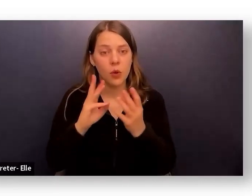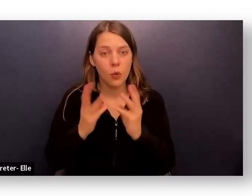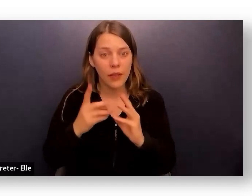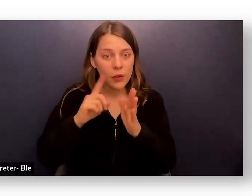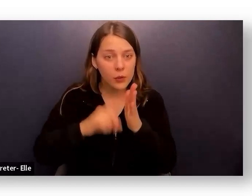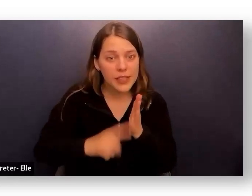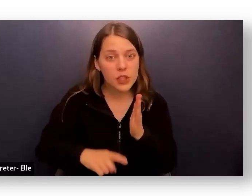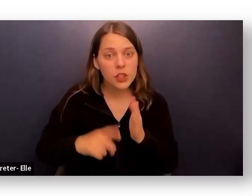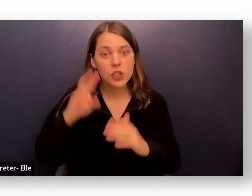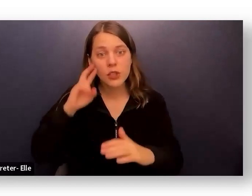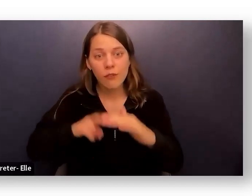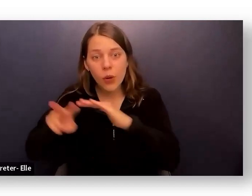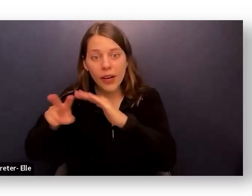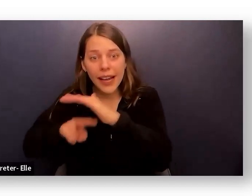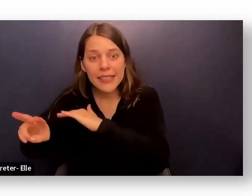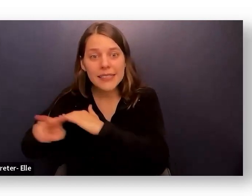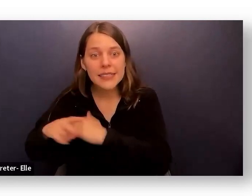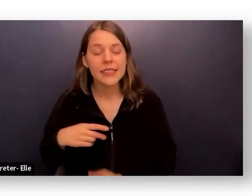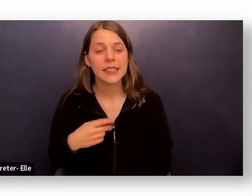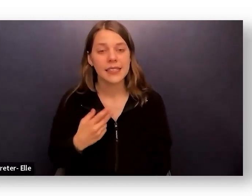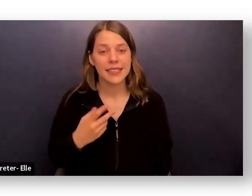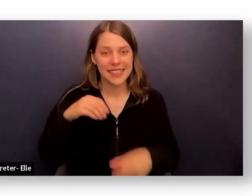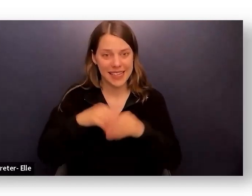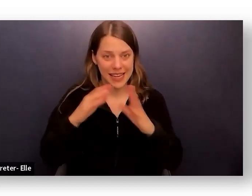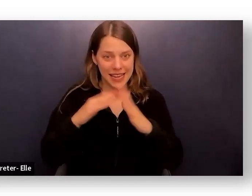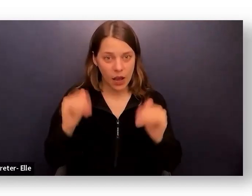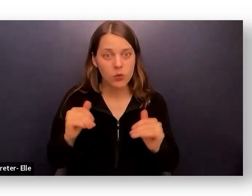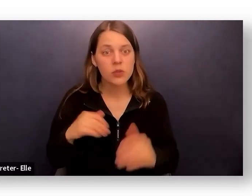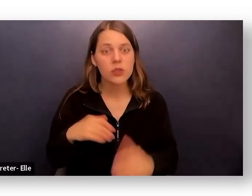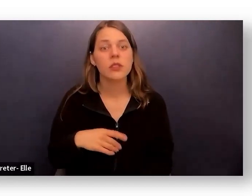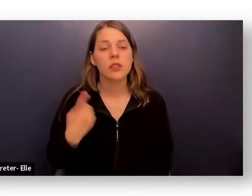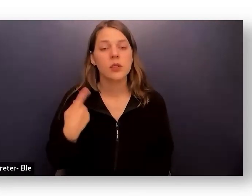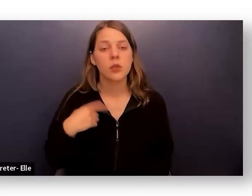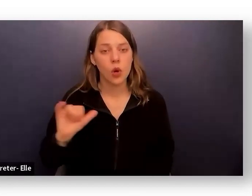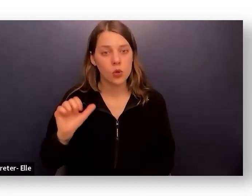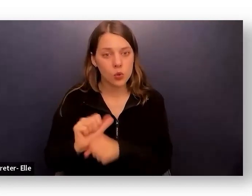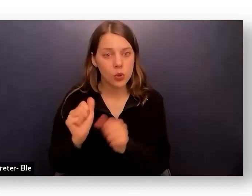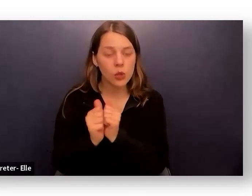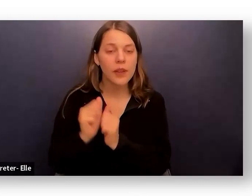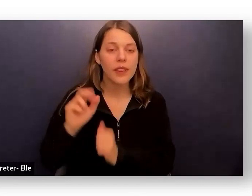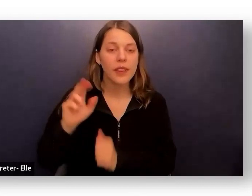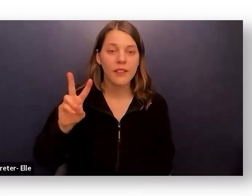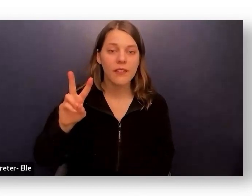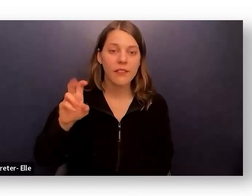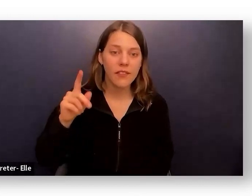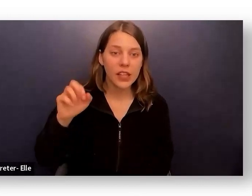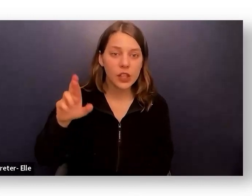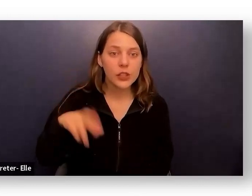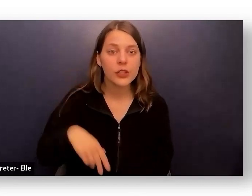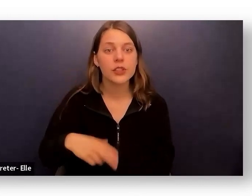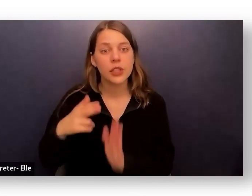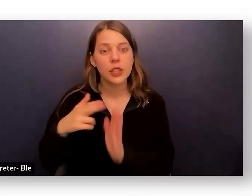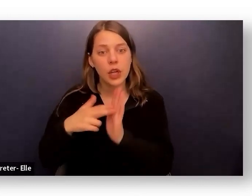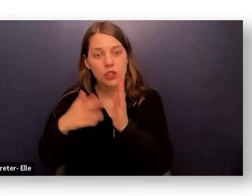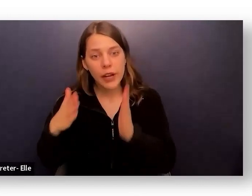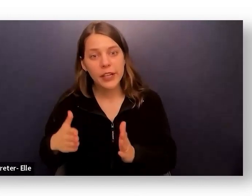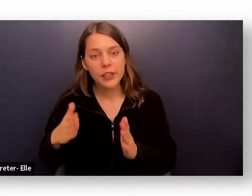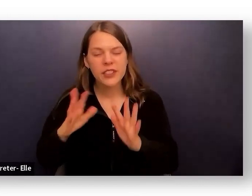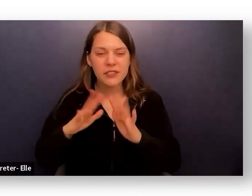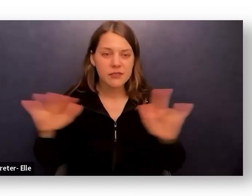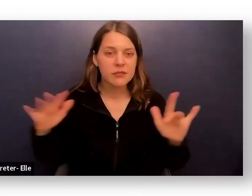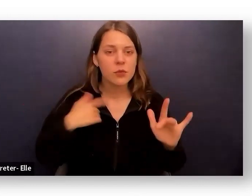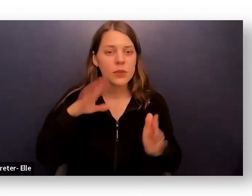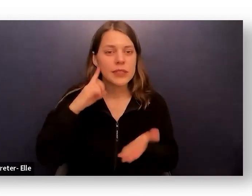Nosotros hacemos investigación, pronóstico de meteorológico avanzado y trabajamos con contratistas,